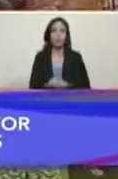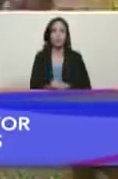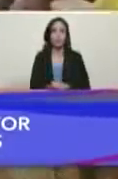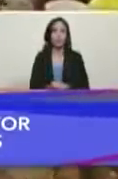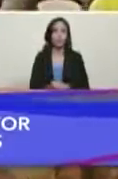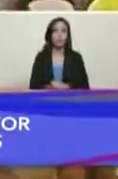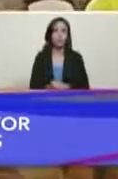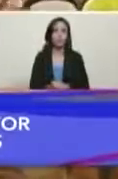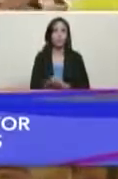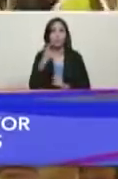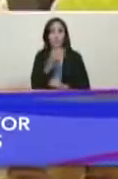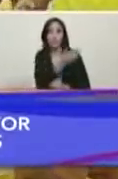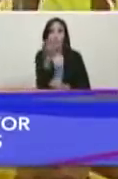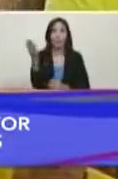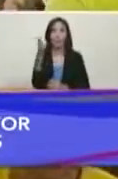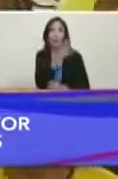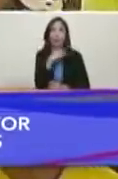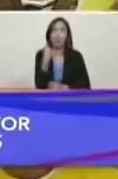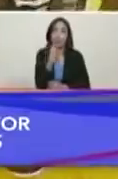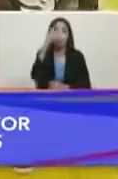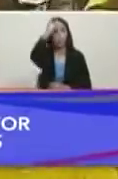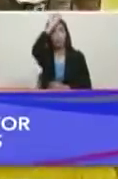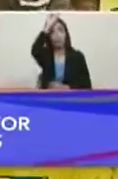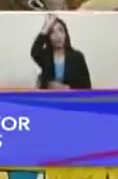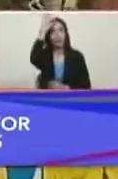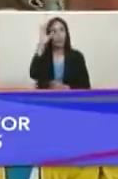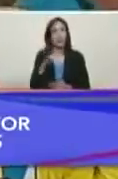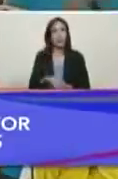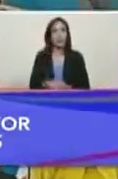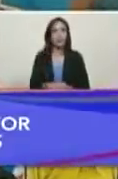ahí está la juventud de Robert Serra.